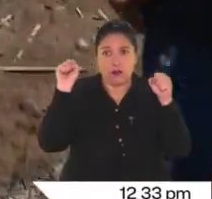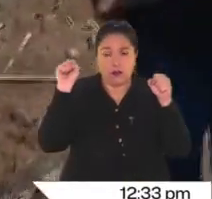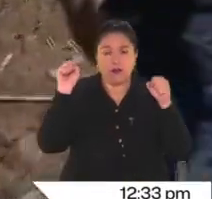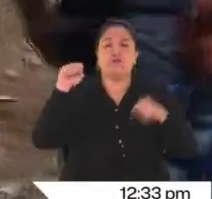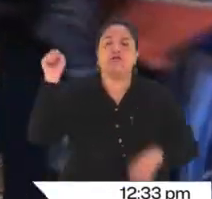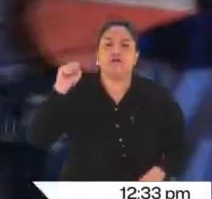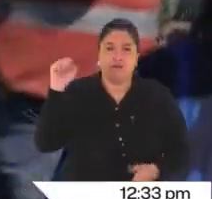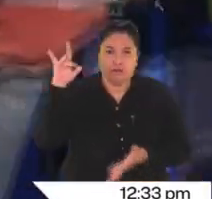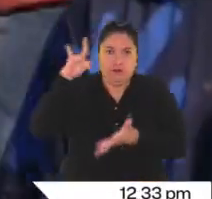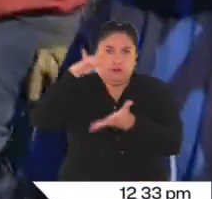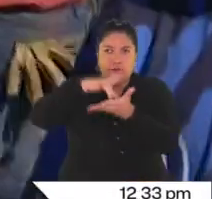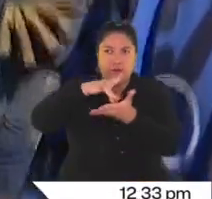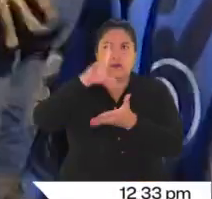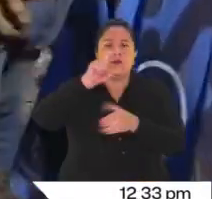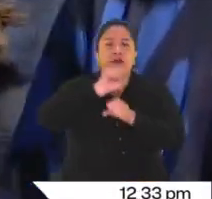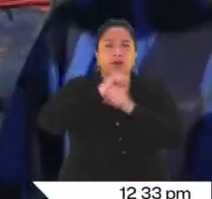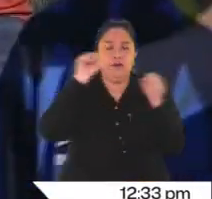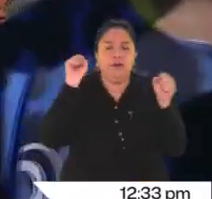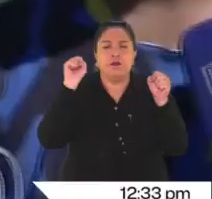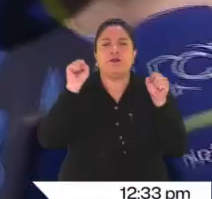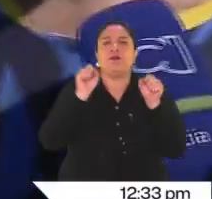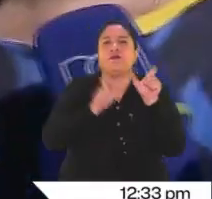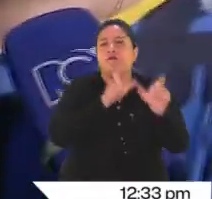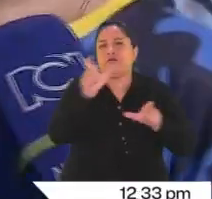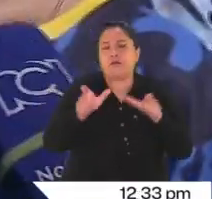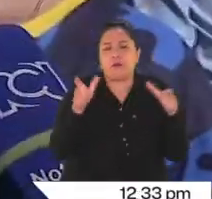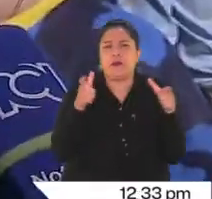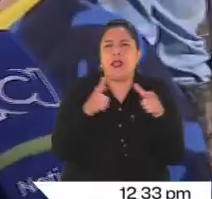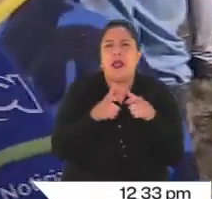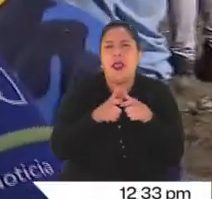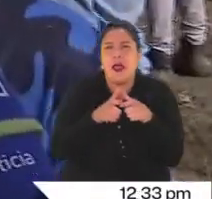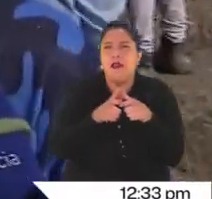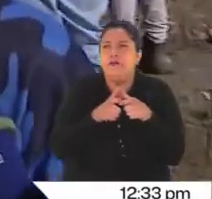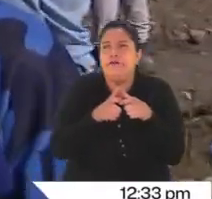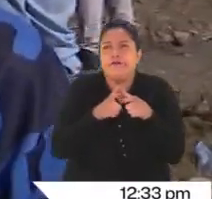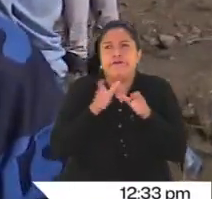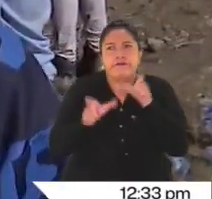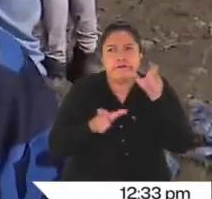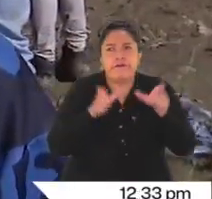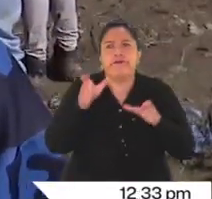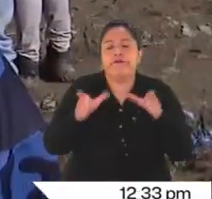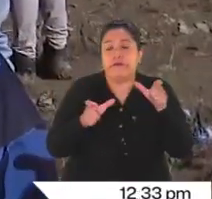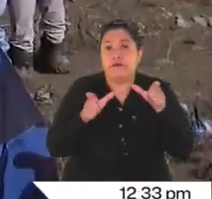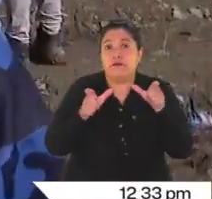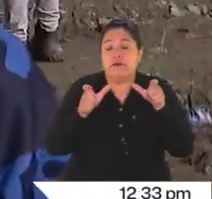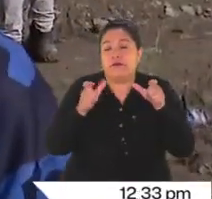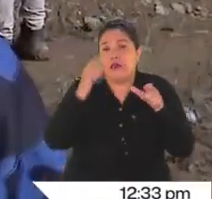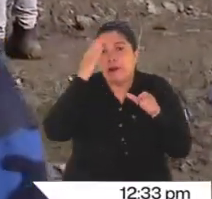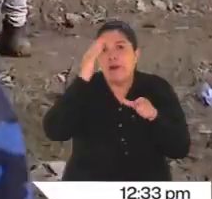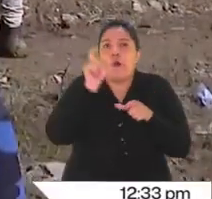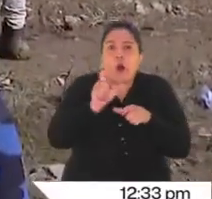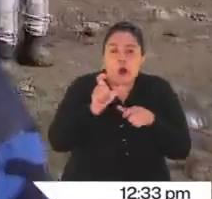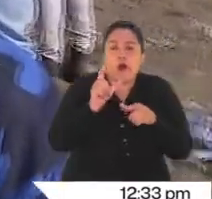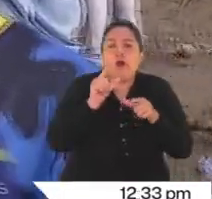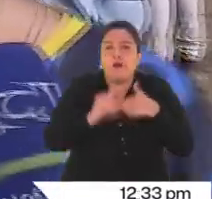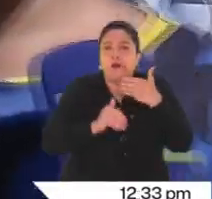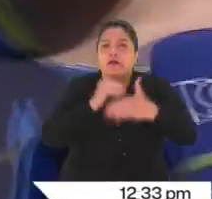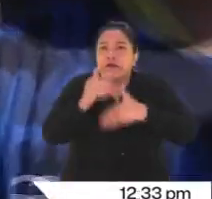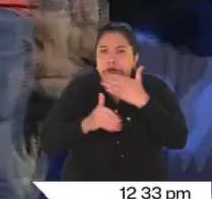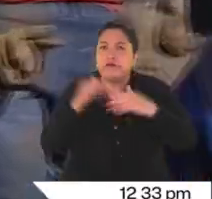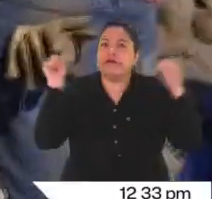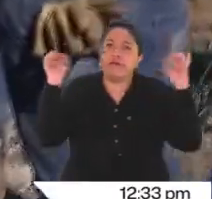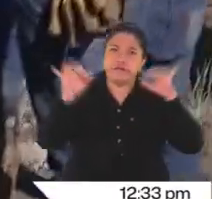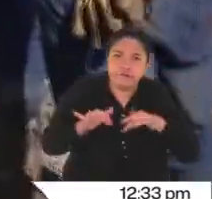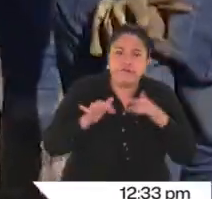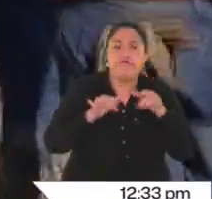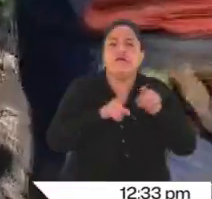Con mucha gente, o sea, en el momento había poquita gente colaborando, pues porque hasta ahora estaba llegando todo el personal. Pero pues la verdad estábamos, o sea, yo llegué